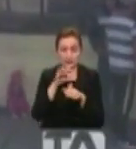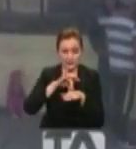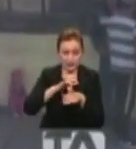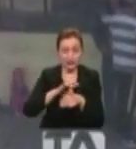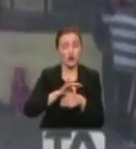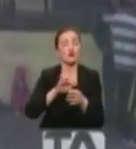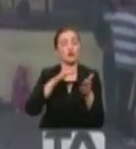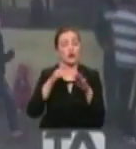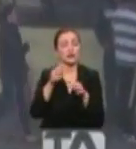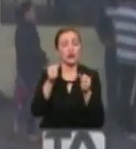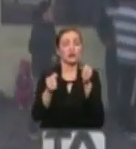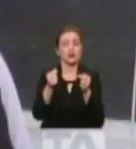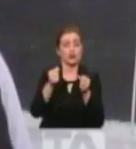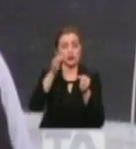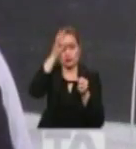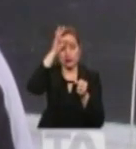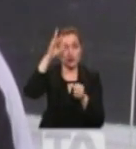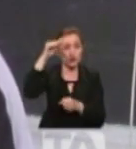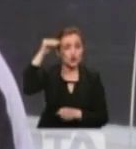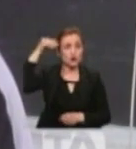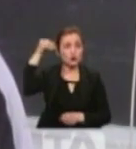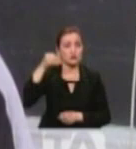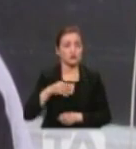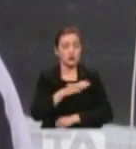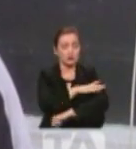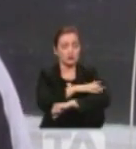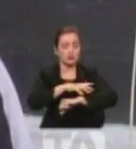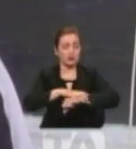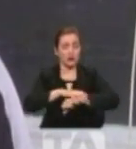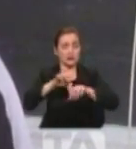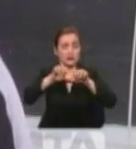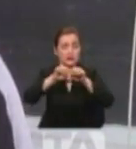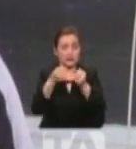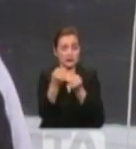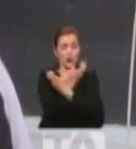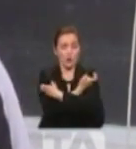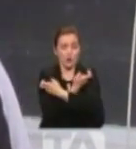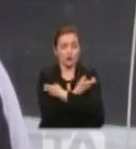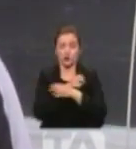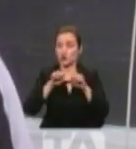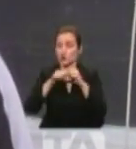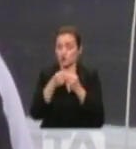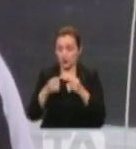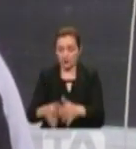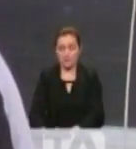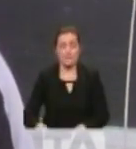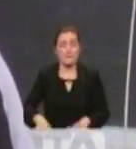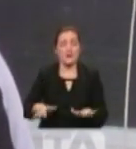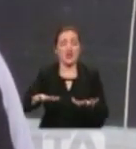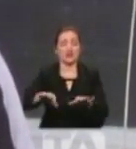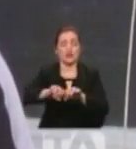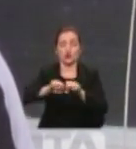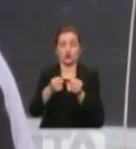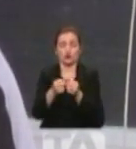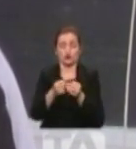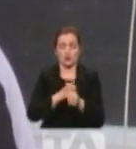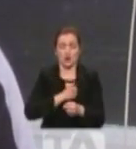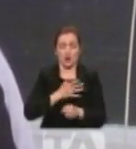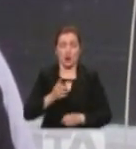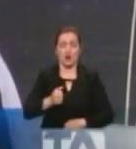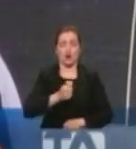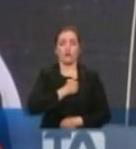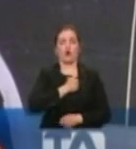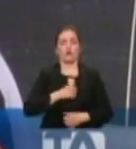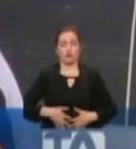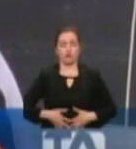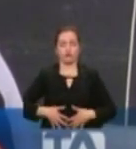intensivos en el hospital de Riobamba. El brazo, las piernas, todo está destrozado. No, igual tiene el golpe en el pecho y que el estómago